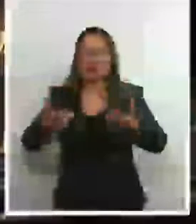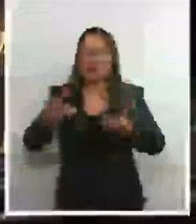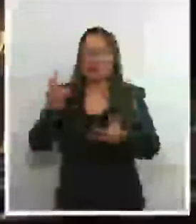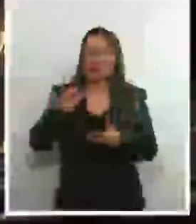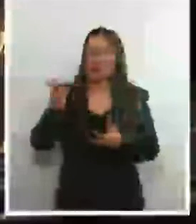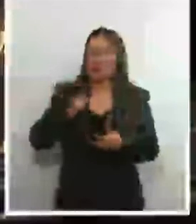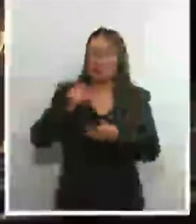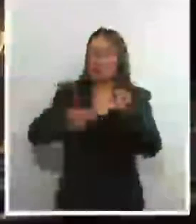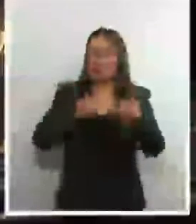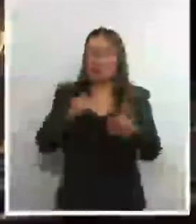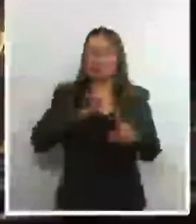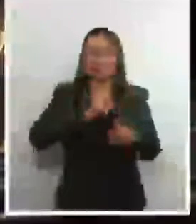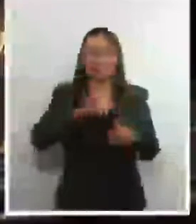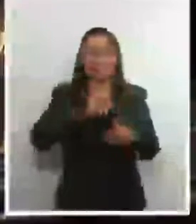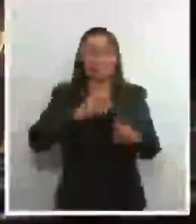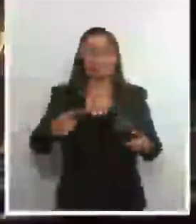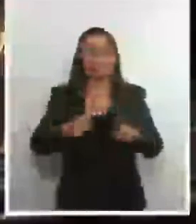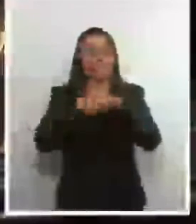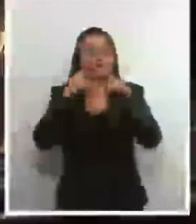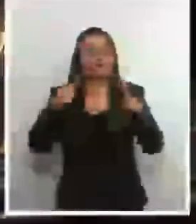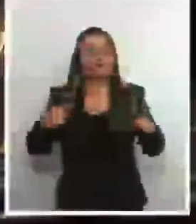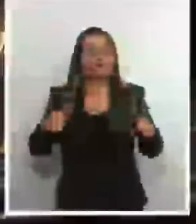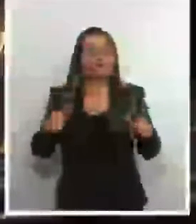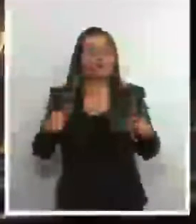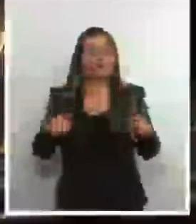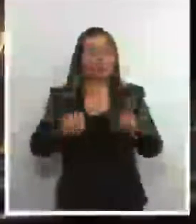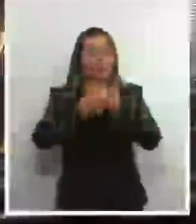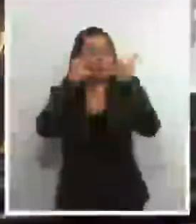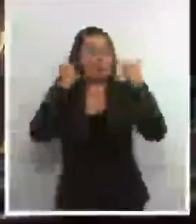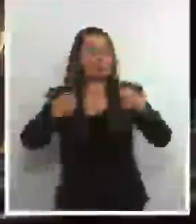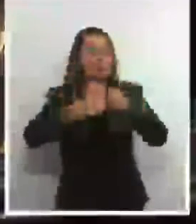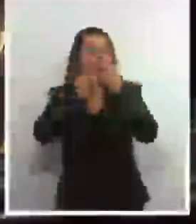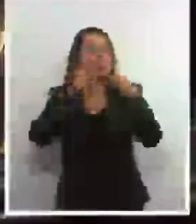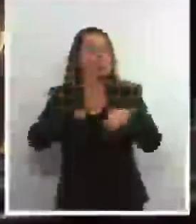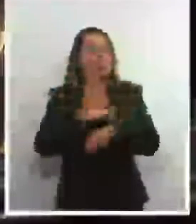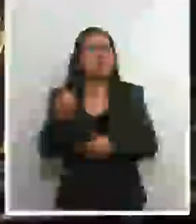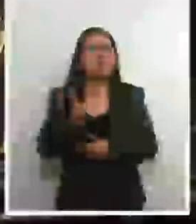a poder rivalizar. El caso